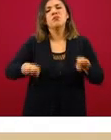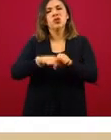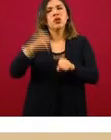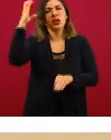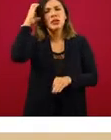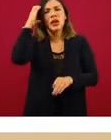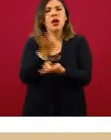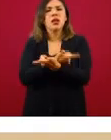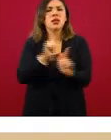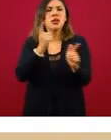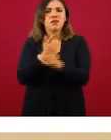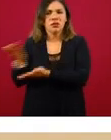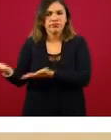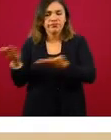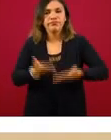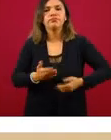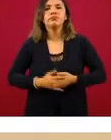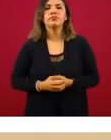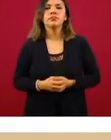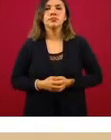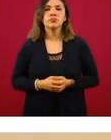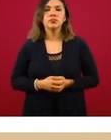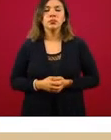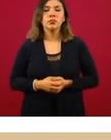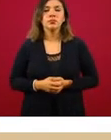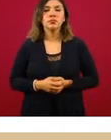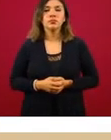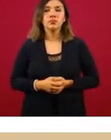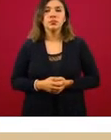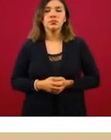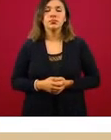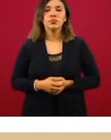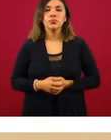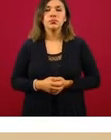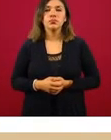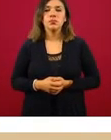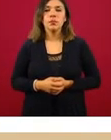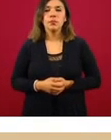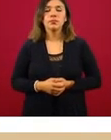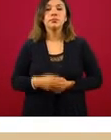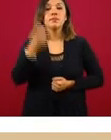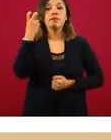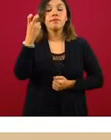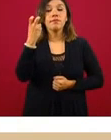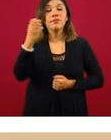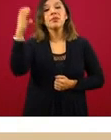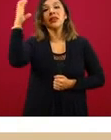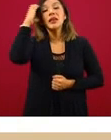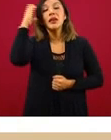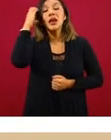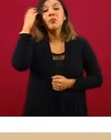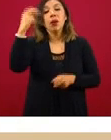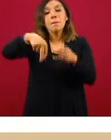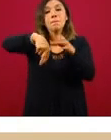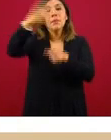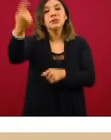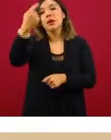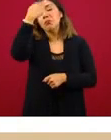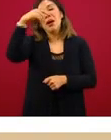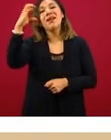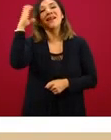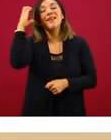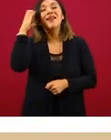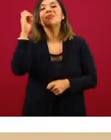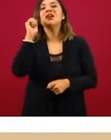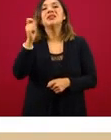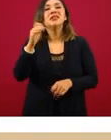poder recibir más casos. Si vemos la siguiente, vamos a ver la disponibilidad específica de camas de